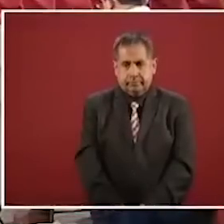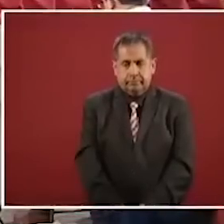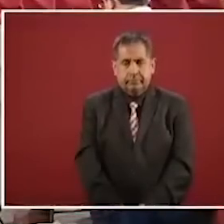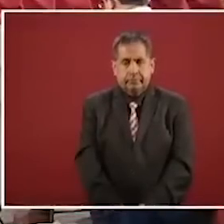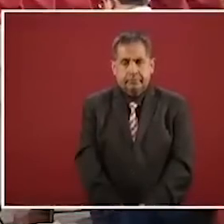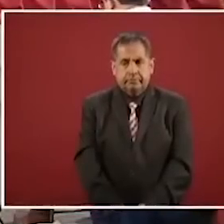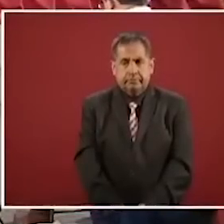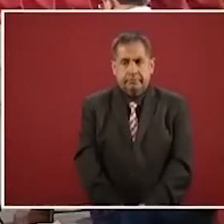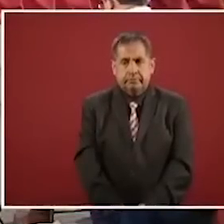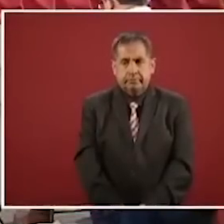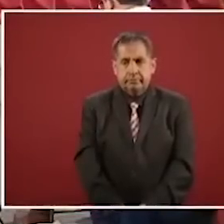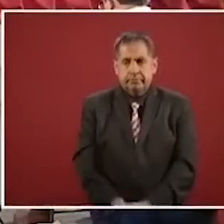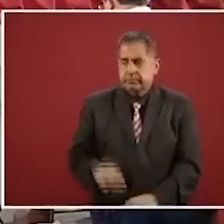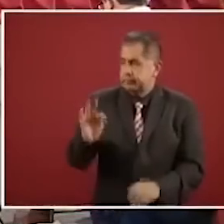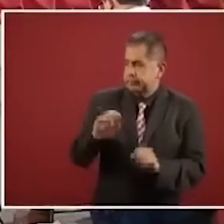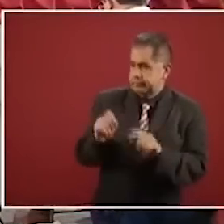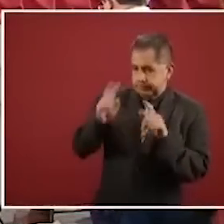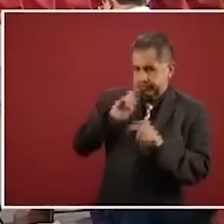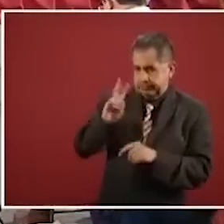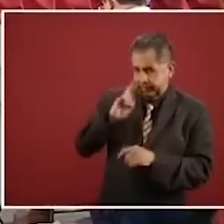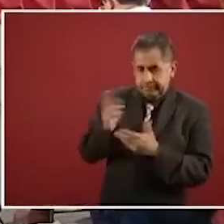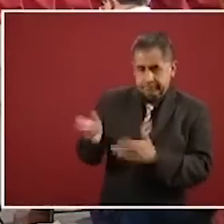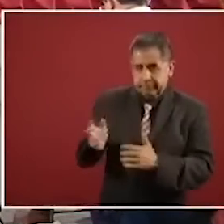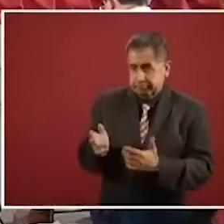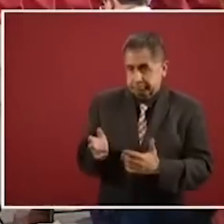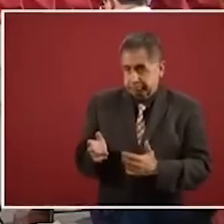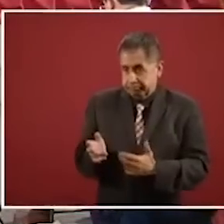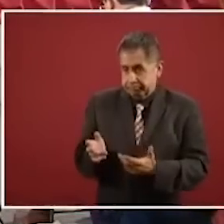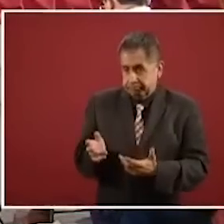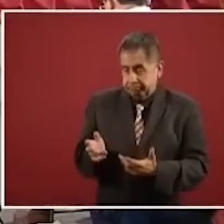A lo mejor aparece. Bueno,